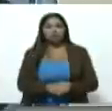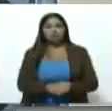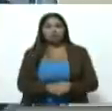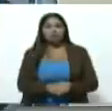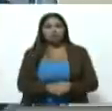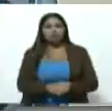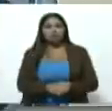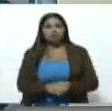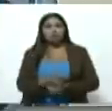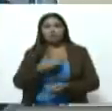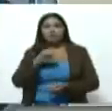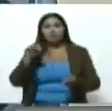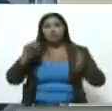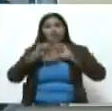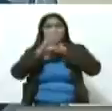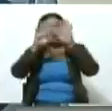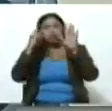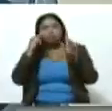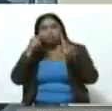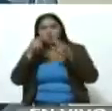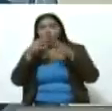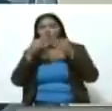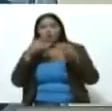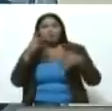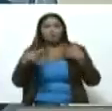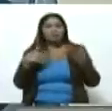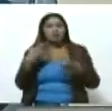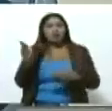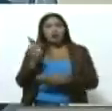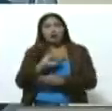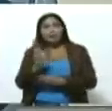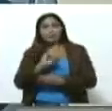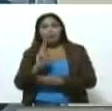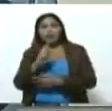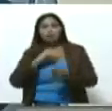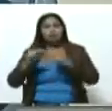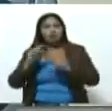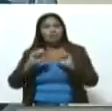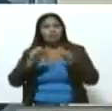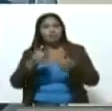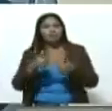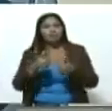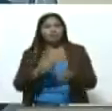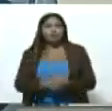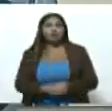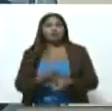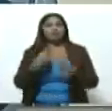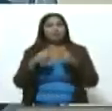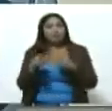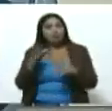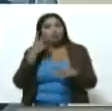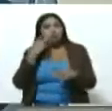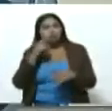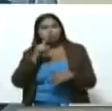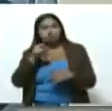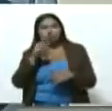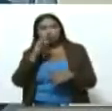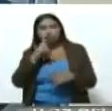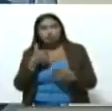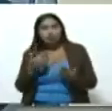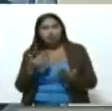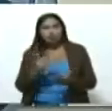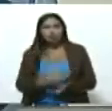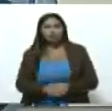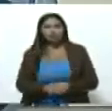obviamente, auto inmediato, su orden de inicio, etcétera. Pero en caso de que eso no fuese así,